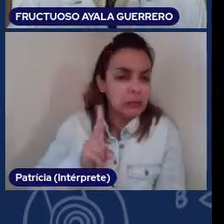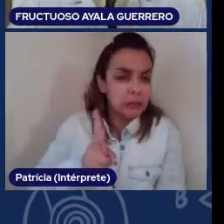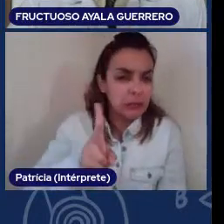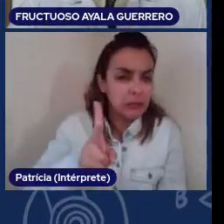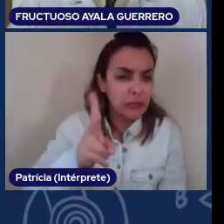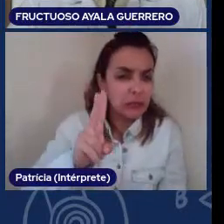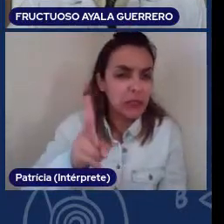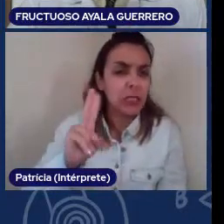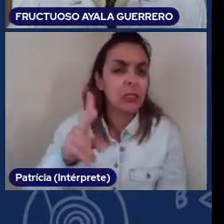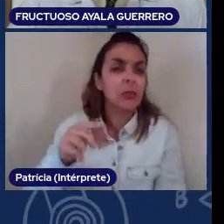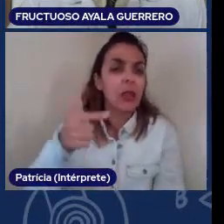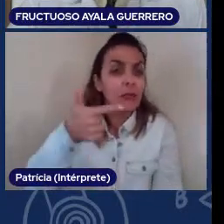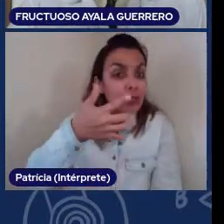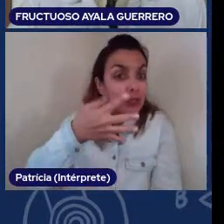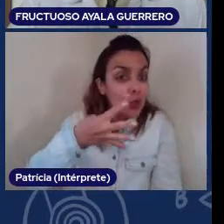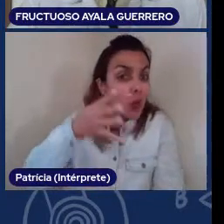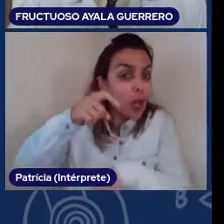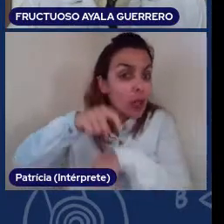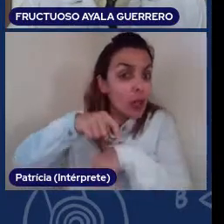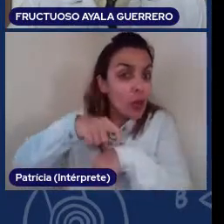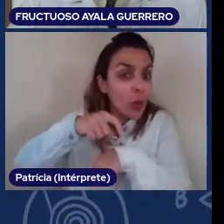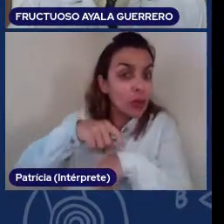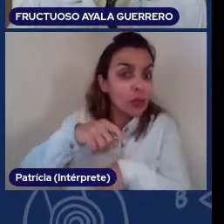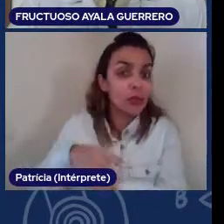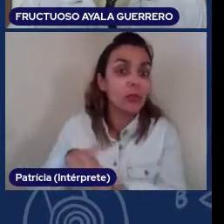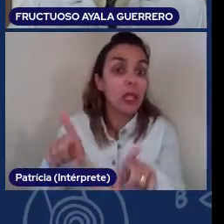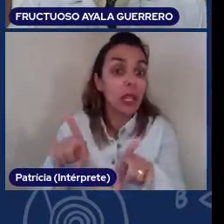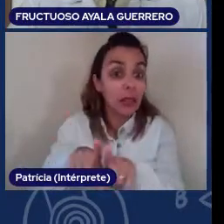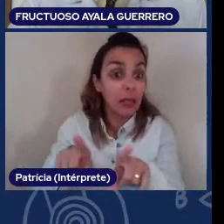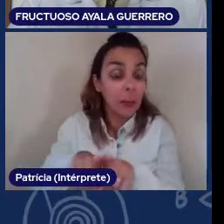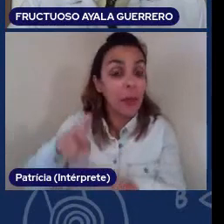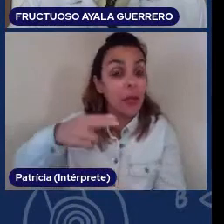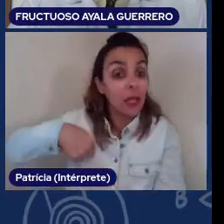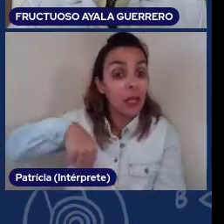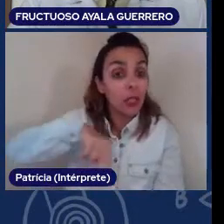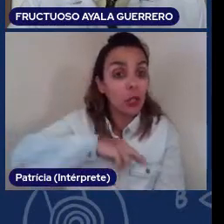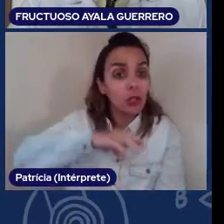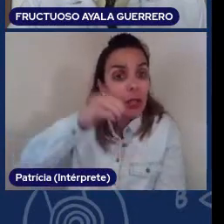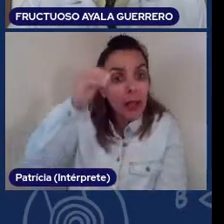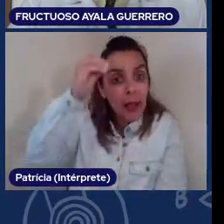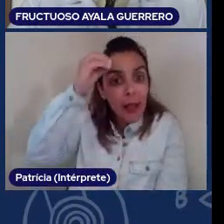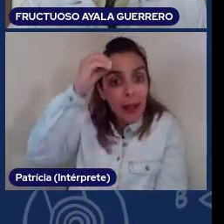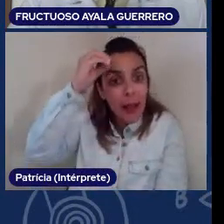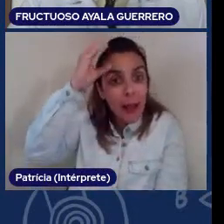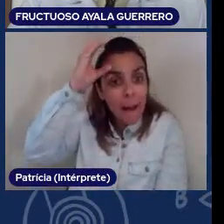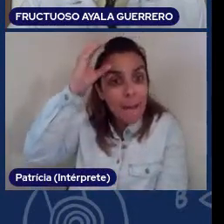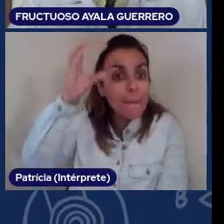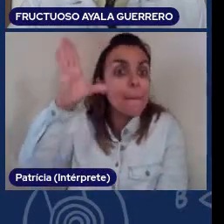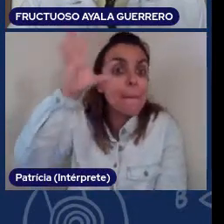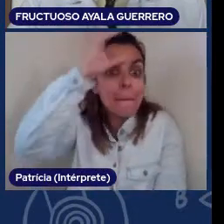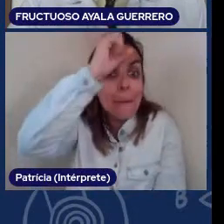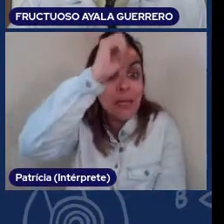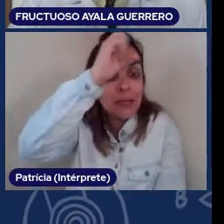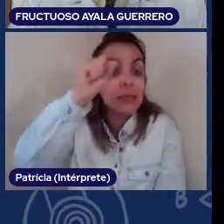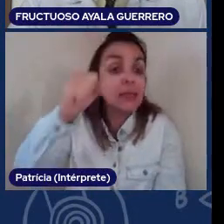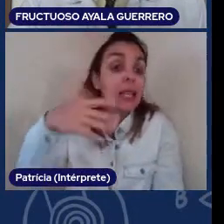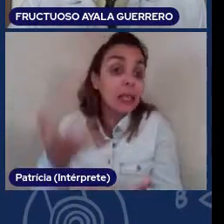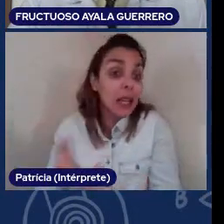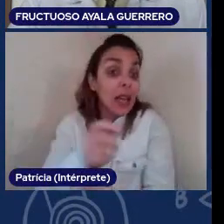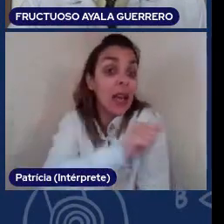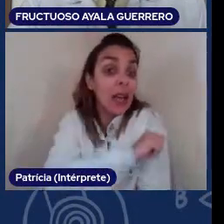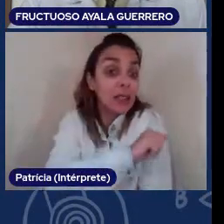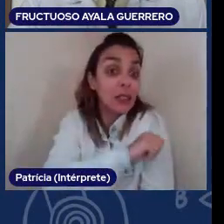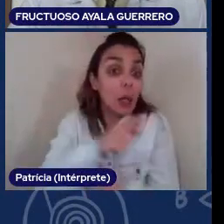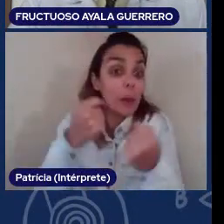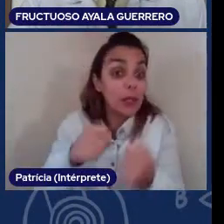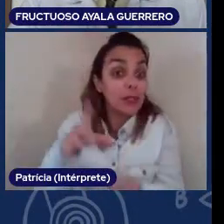las 24 horas, incluyendo nuestra capacidad de aprendizaje. Por eso, estudiantes deben de aprender en qué momento